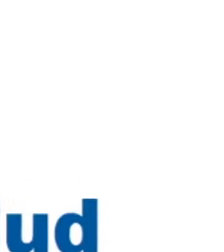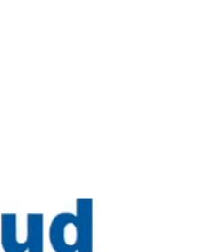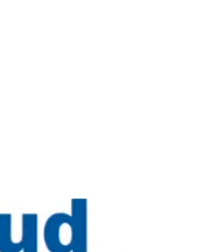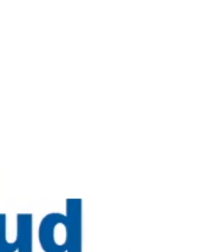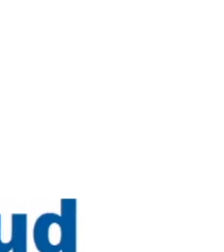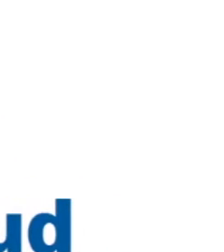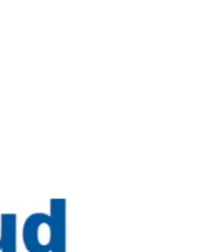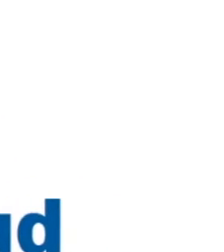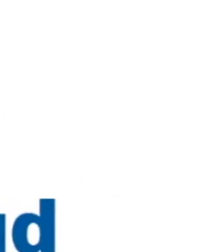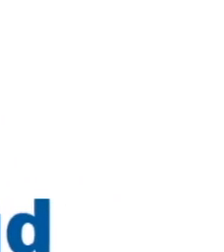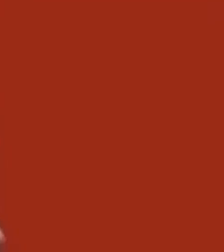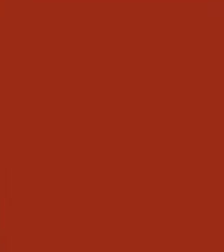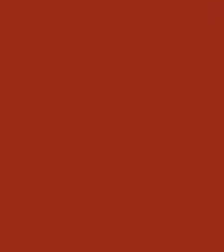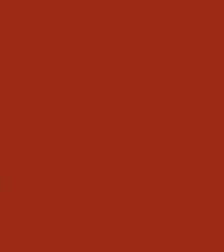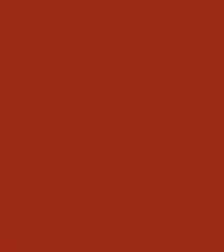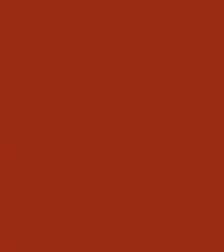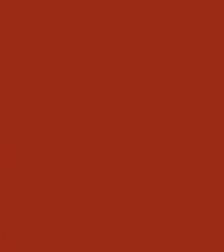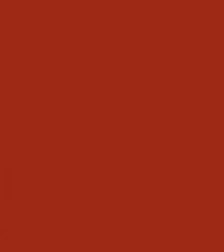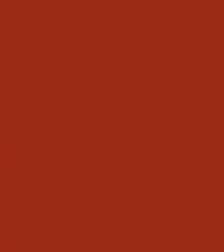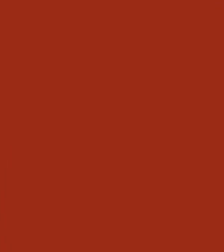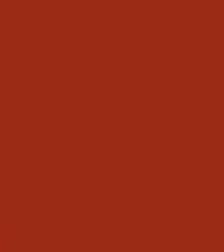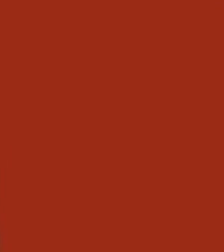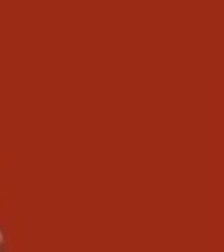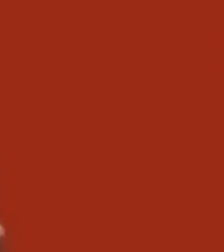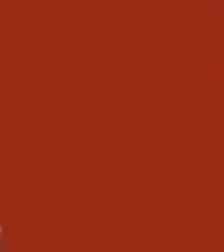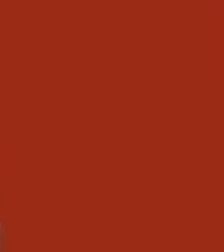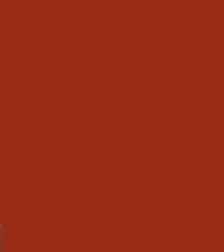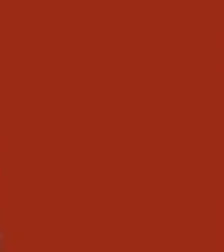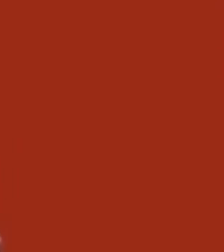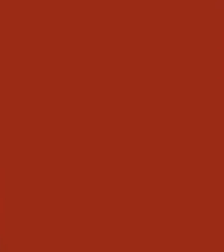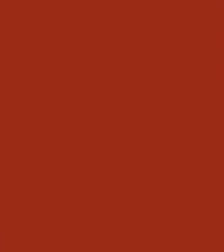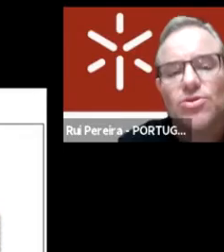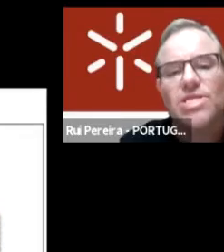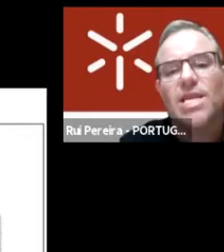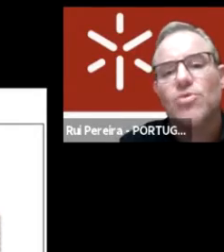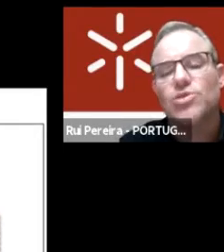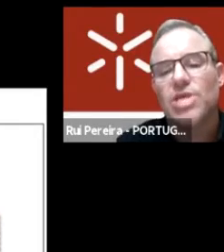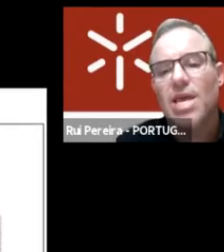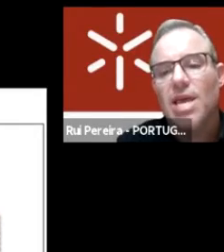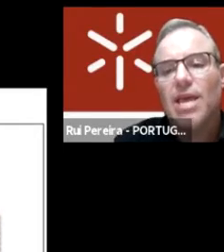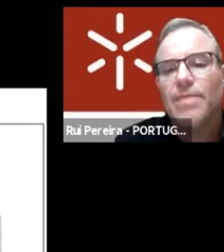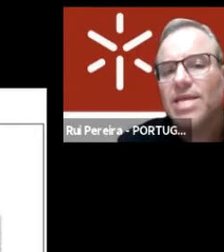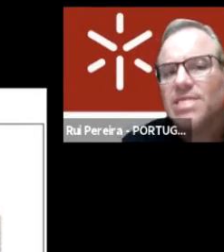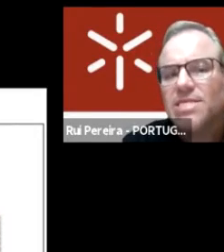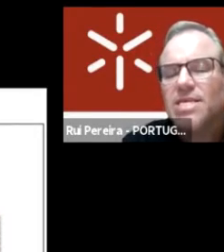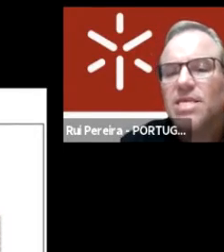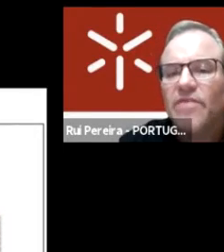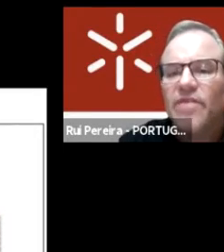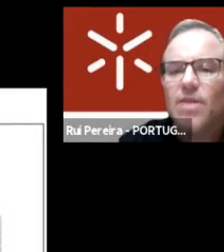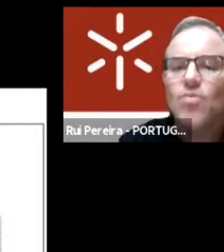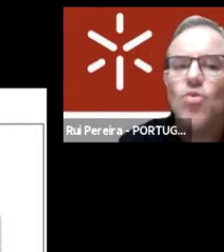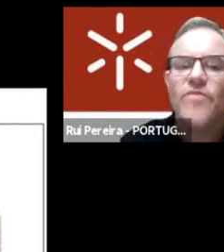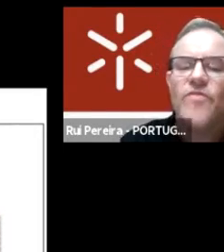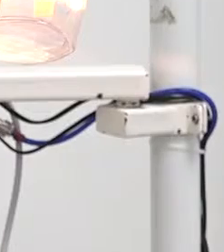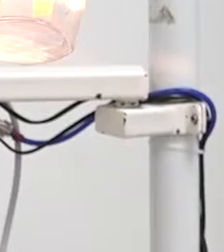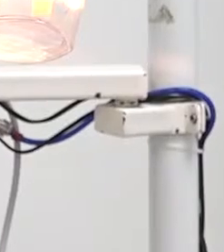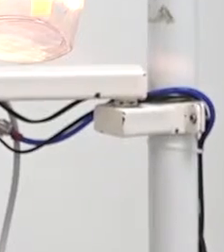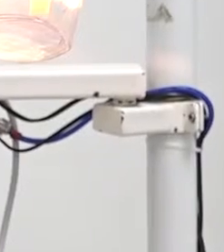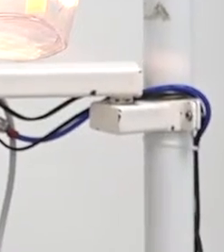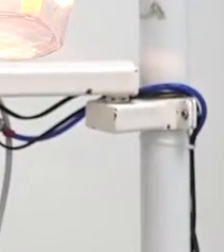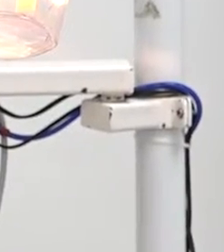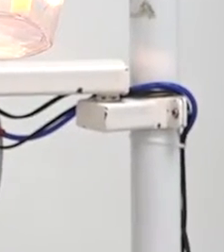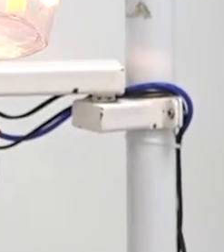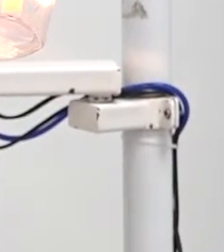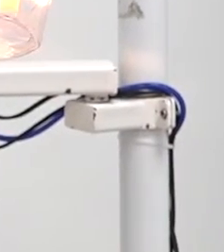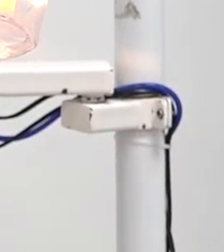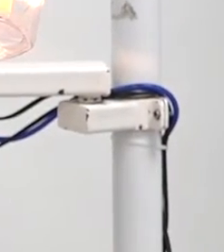La Universidad del Magdalena realizó el lanzamiento oficial de la maestría en salud familiar y comunitaria, la primera de este tipo en la región Caribe, que propende